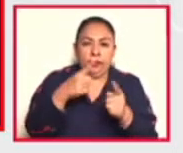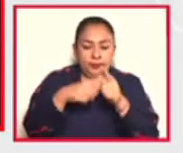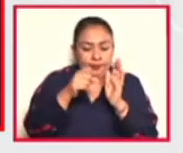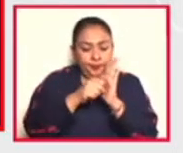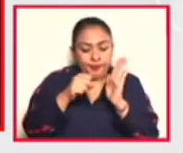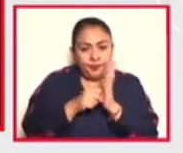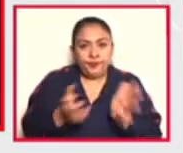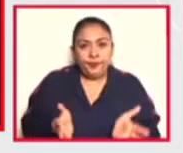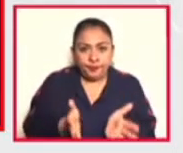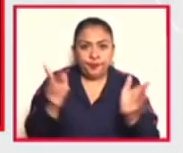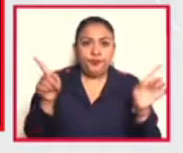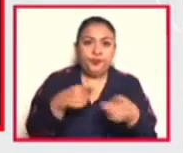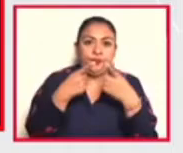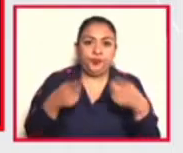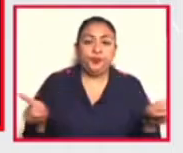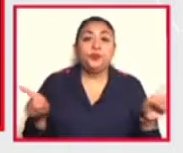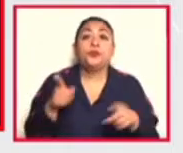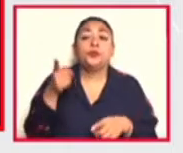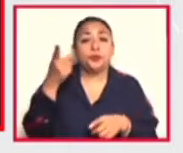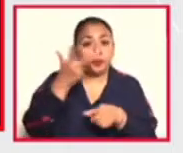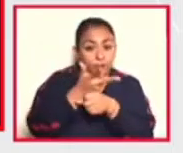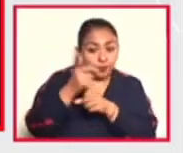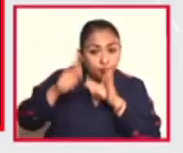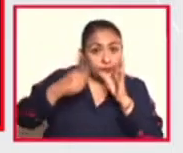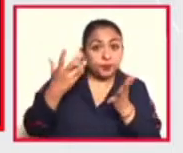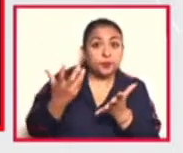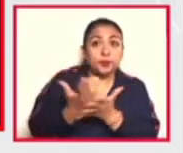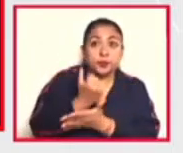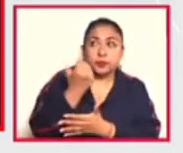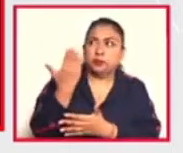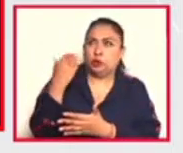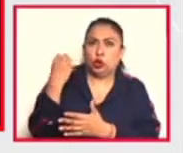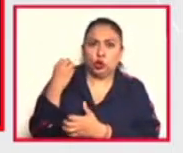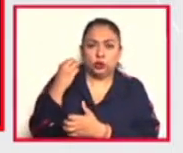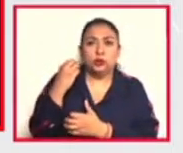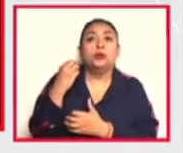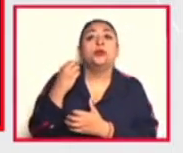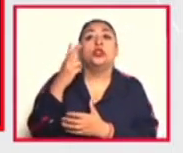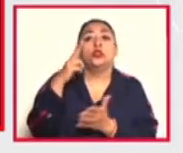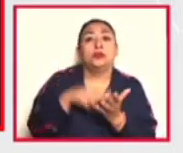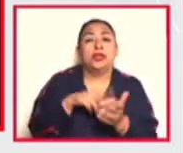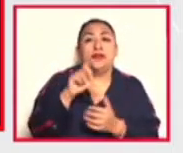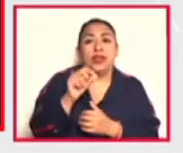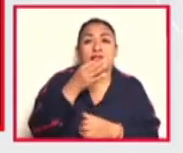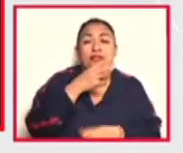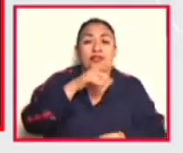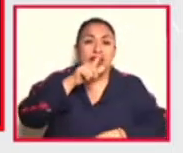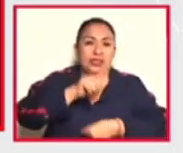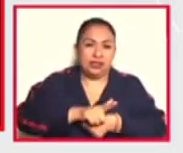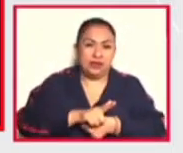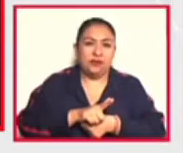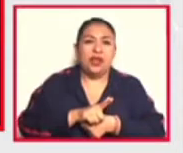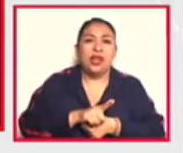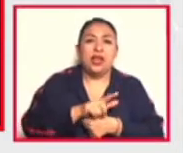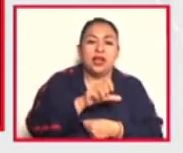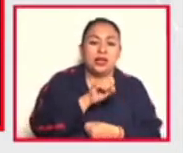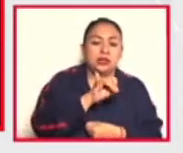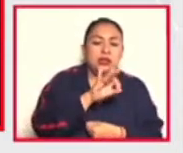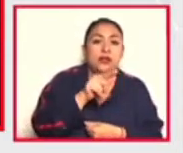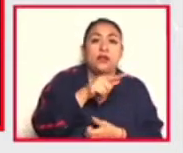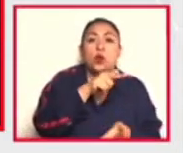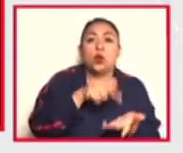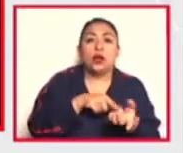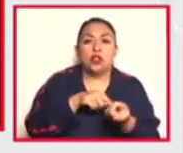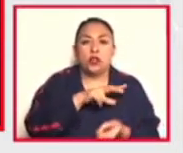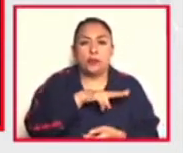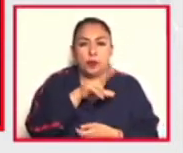Fomento Musical, el documental ganó el pasado mes de octubre la edición 2020 del Festival Cine Alfama de Portugal.